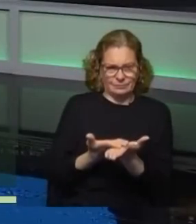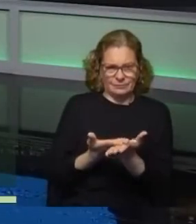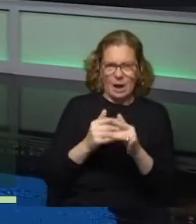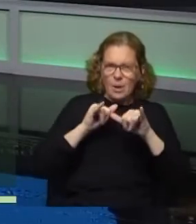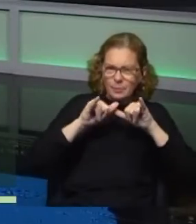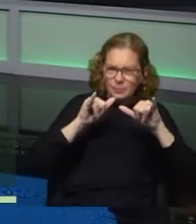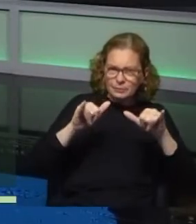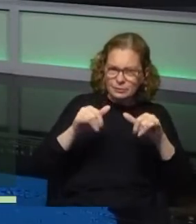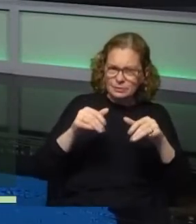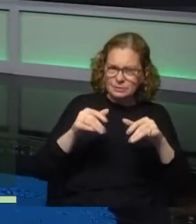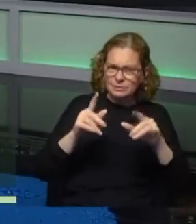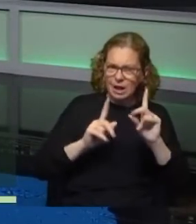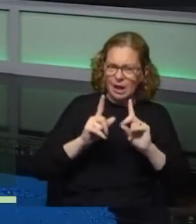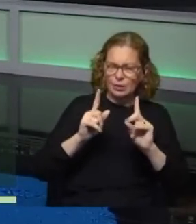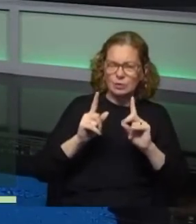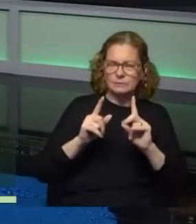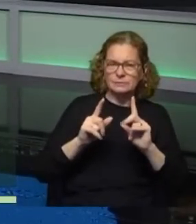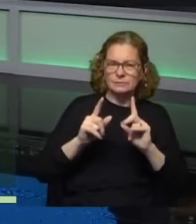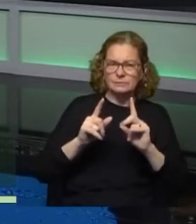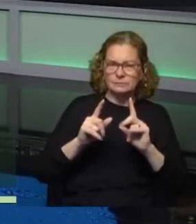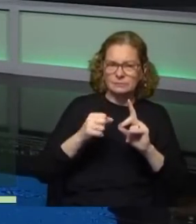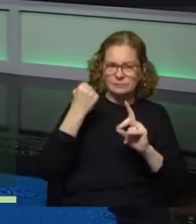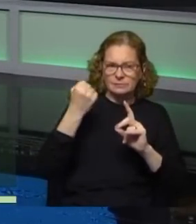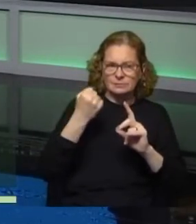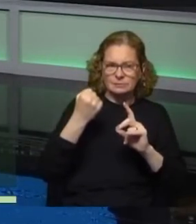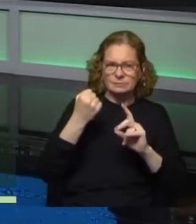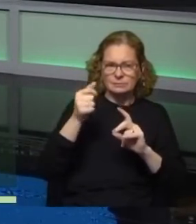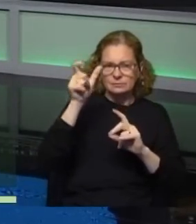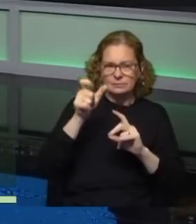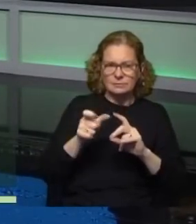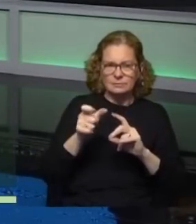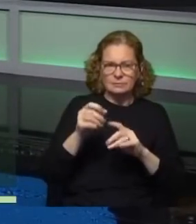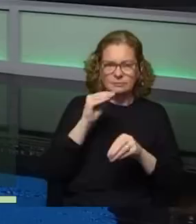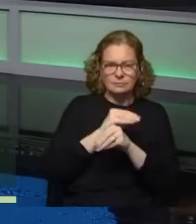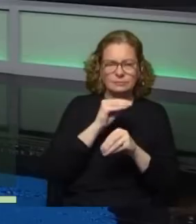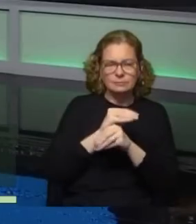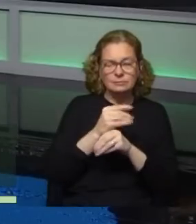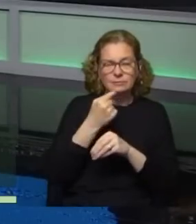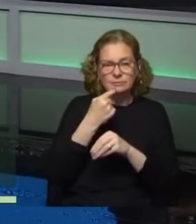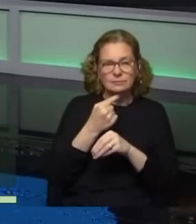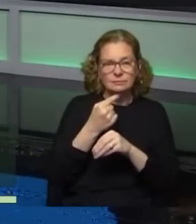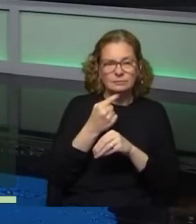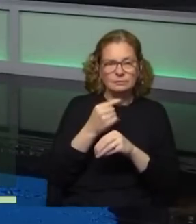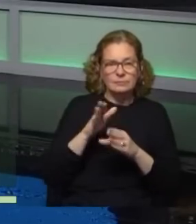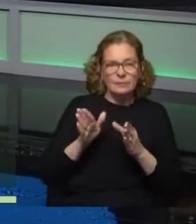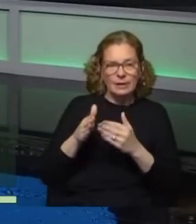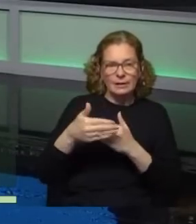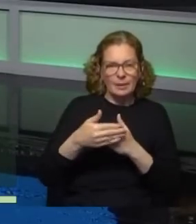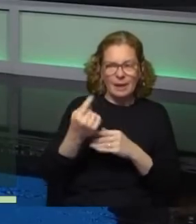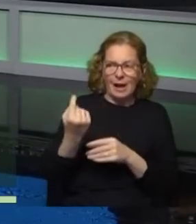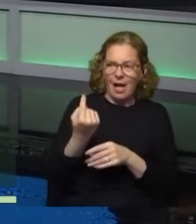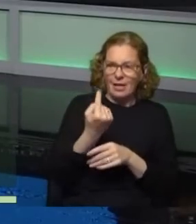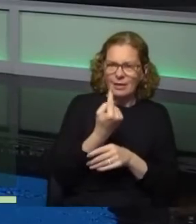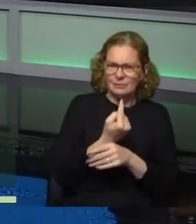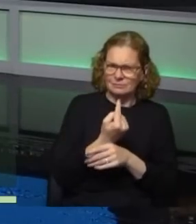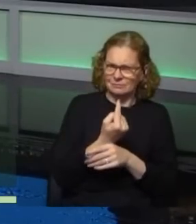promovió era una pieza que protagonizado por una figura también importante de la cultura que promocionó una rambla propia no